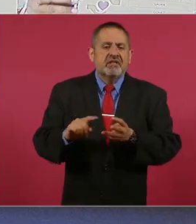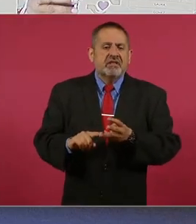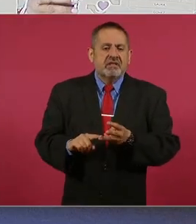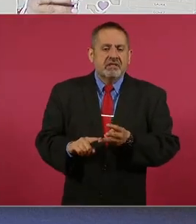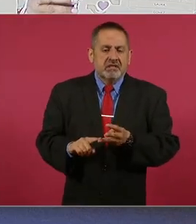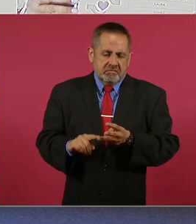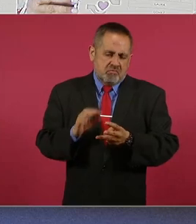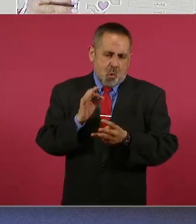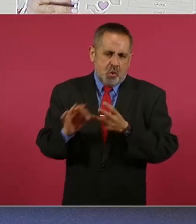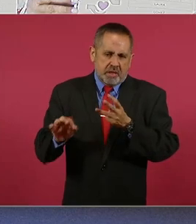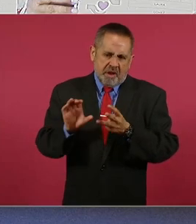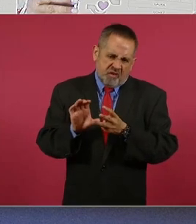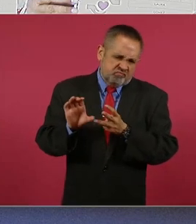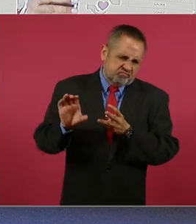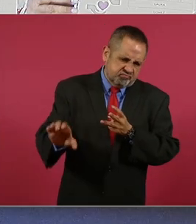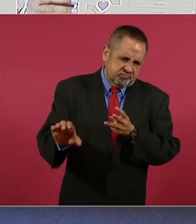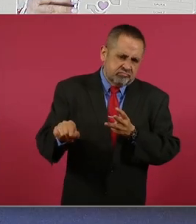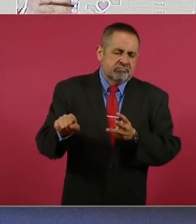la última,